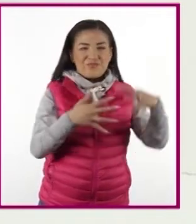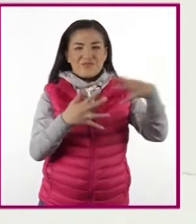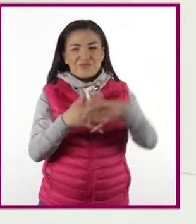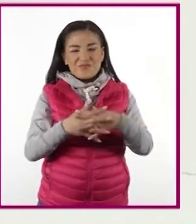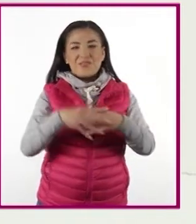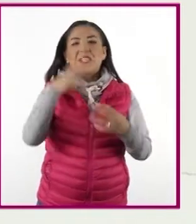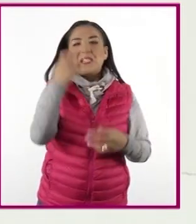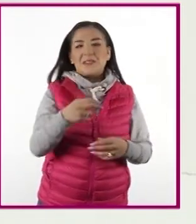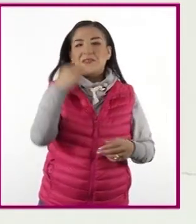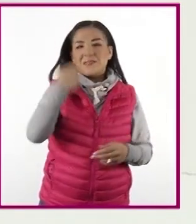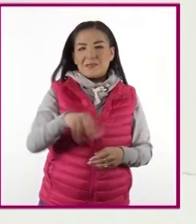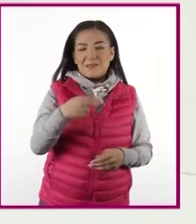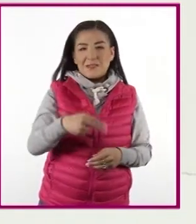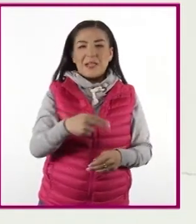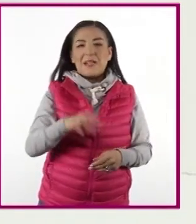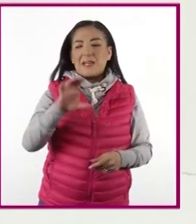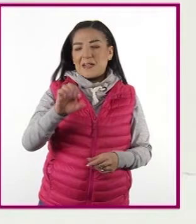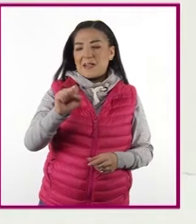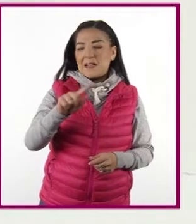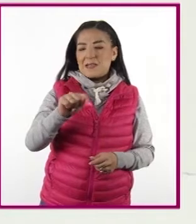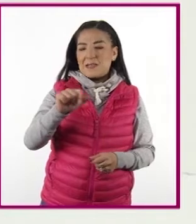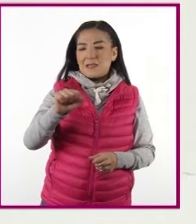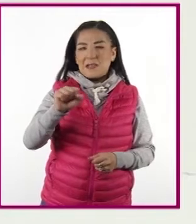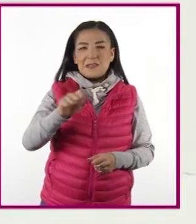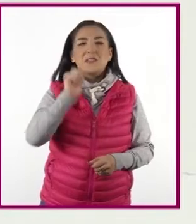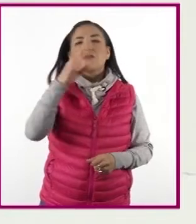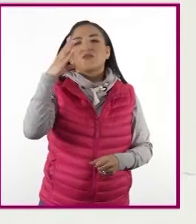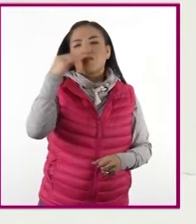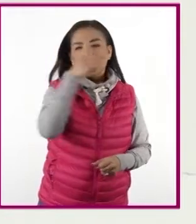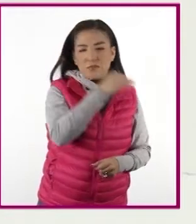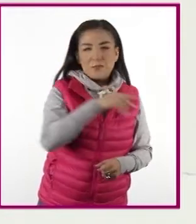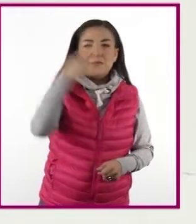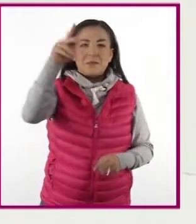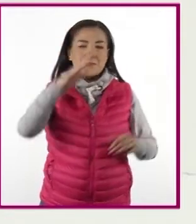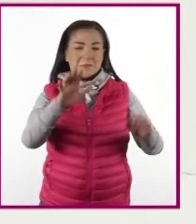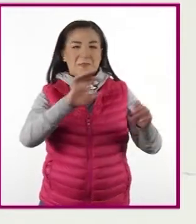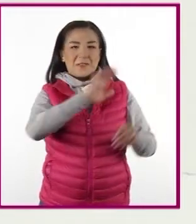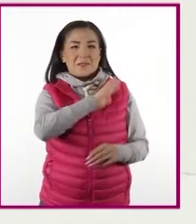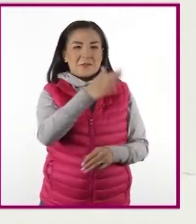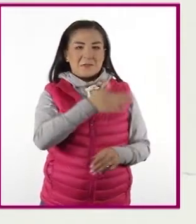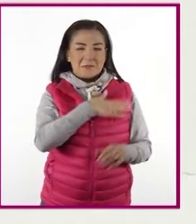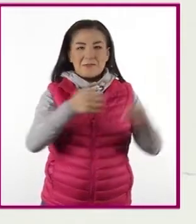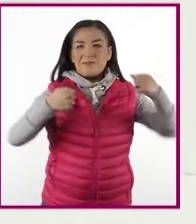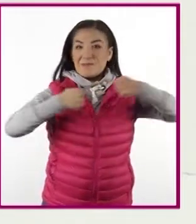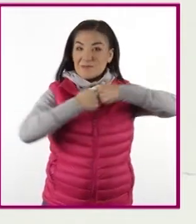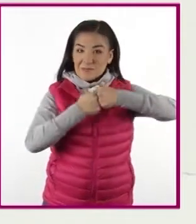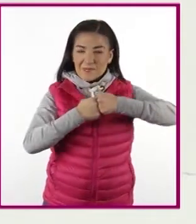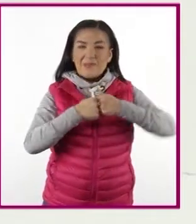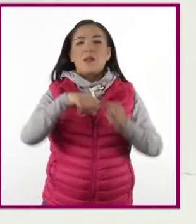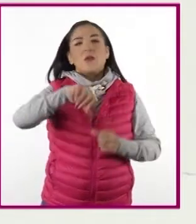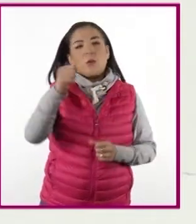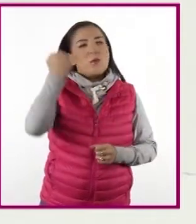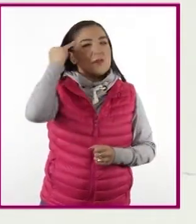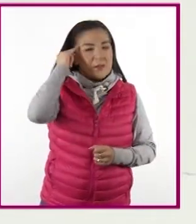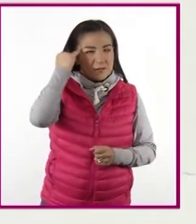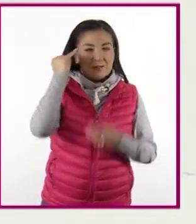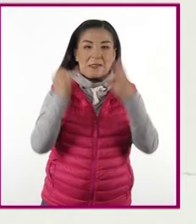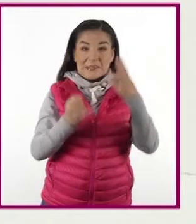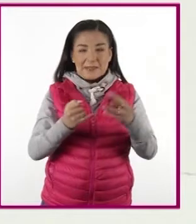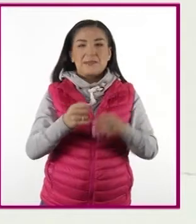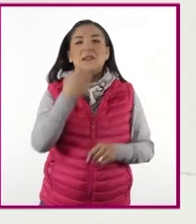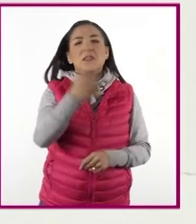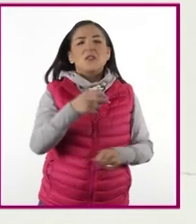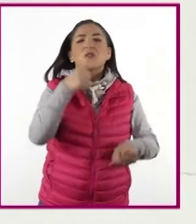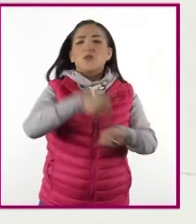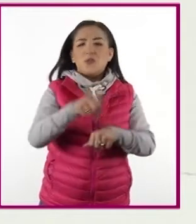castas, a los que se sumaban algunos negros, españoles peninsulares y criollos. De esta manera, que el mayor número